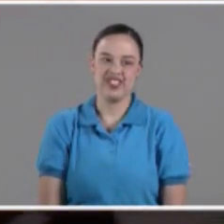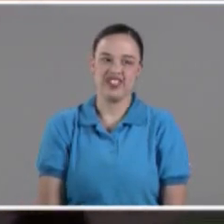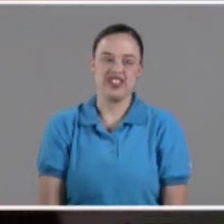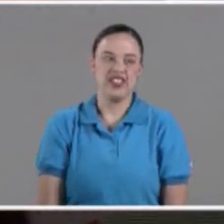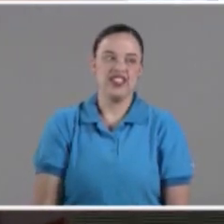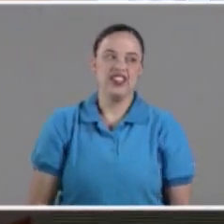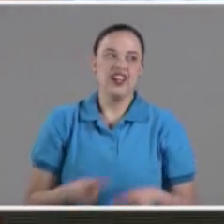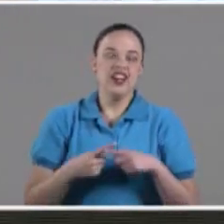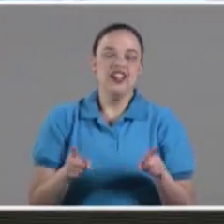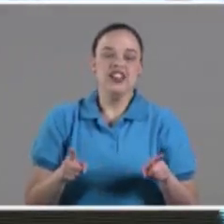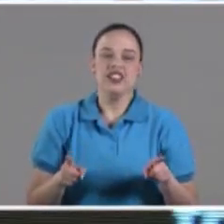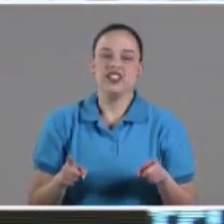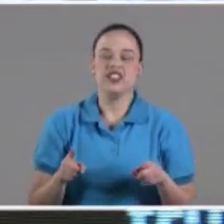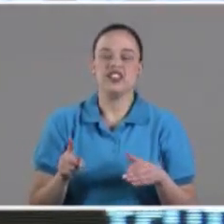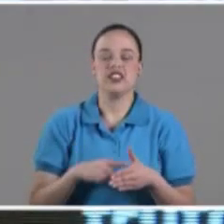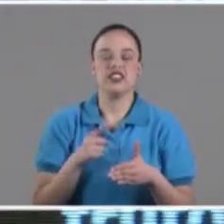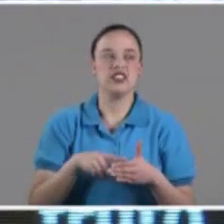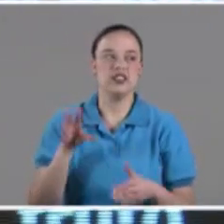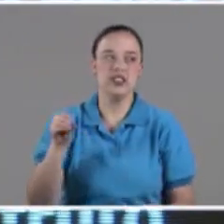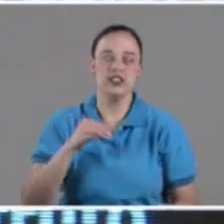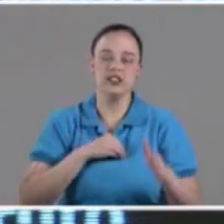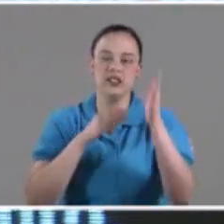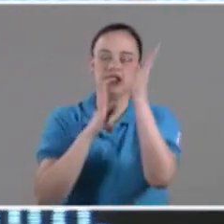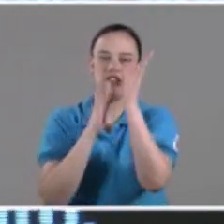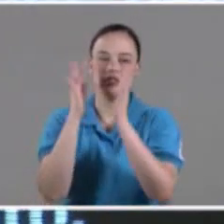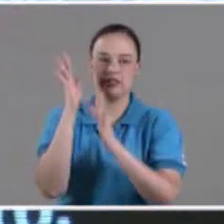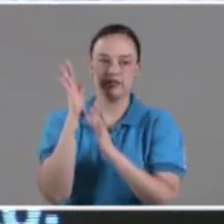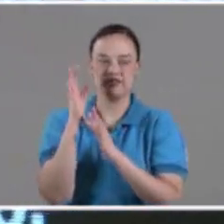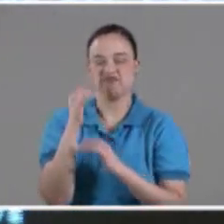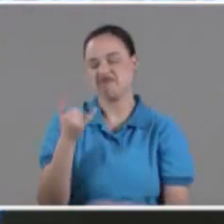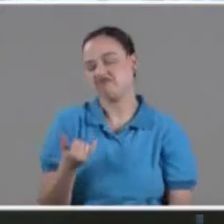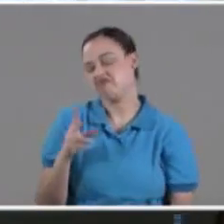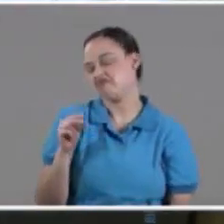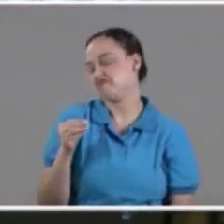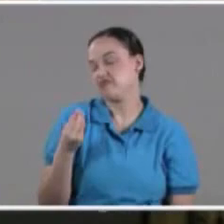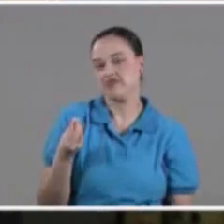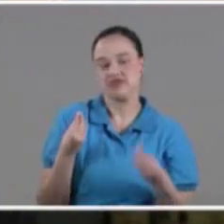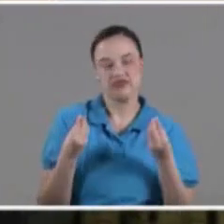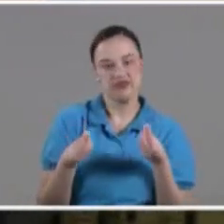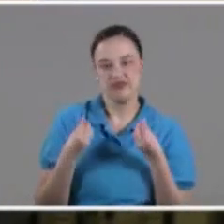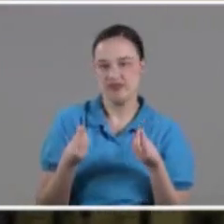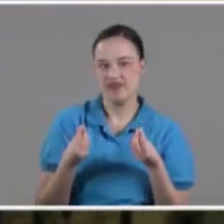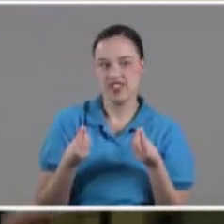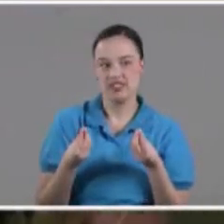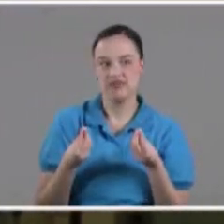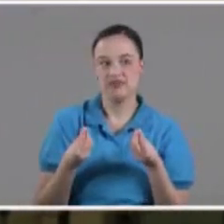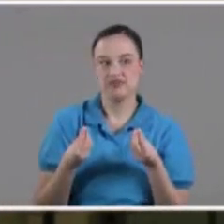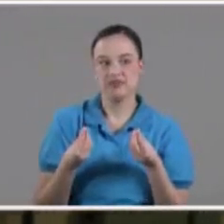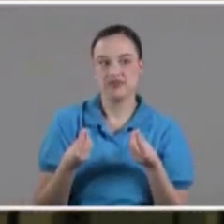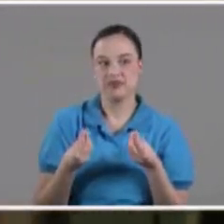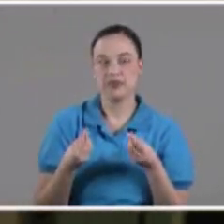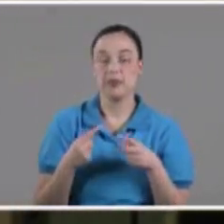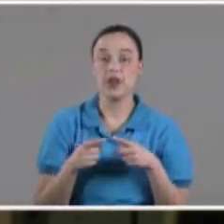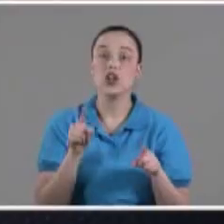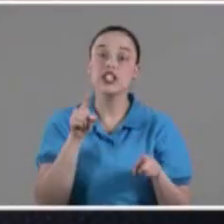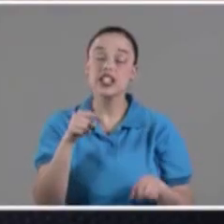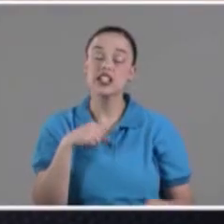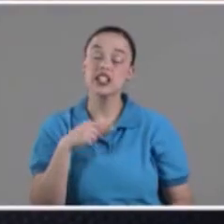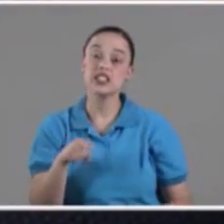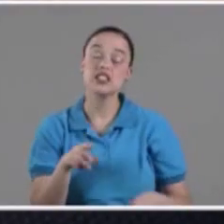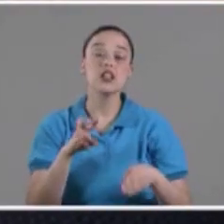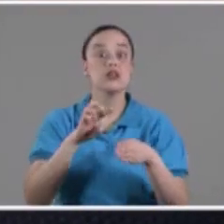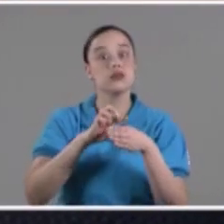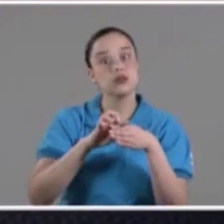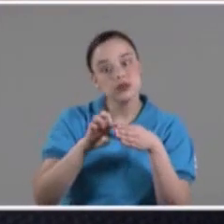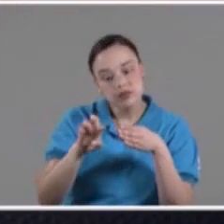pero desde que me conversé a Cristo como que ya no mucho hermano ni modo si te están purificando